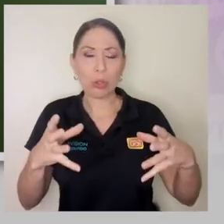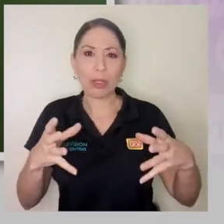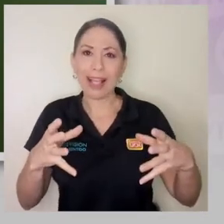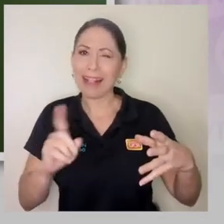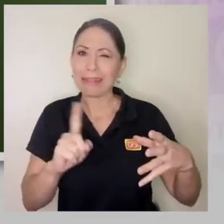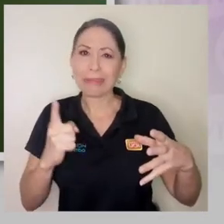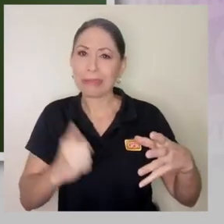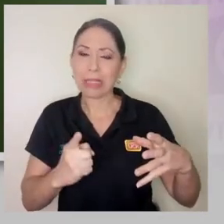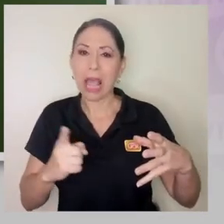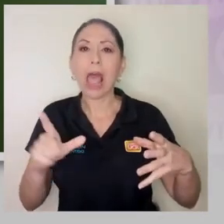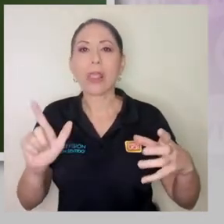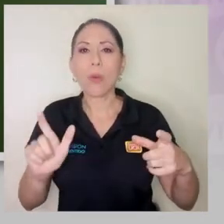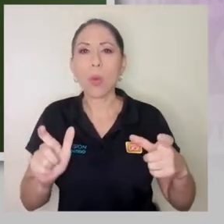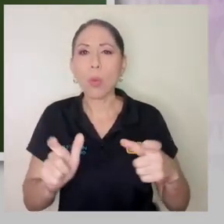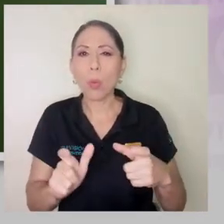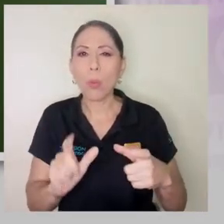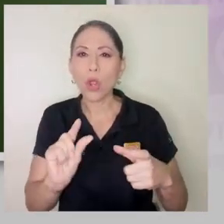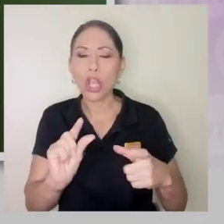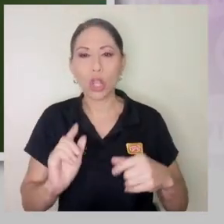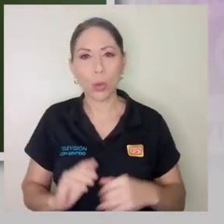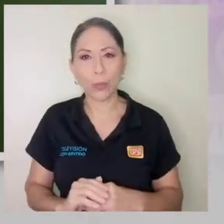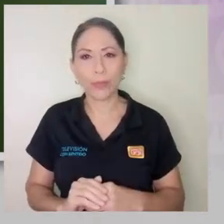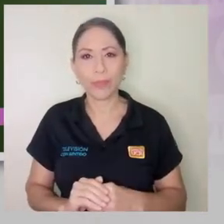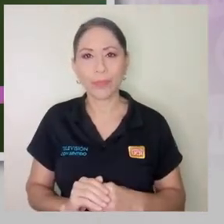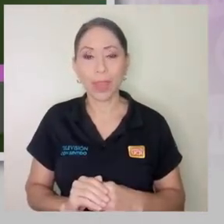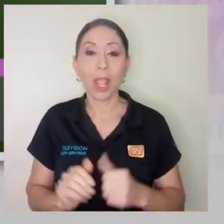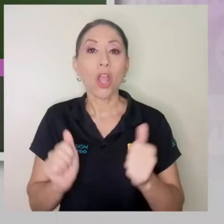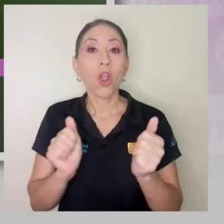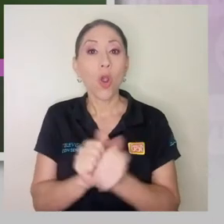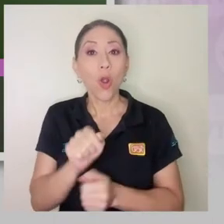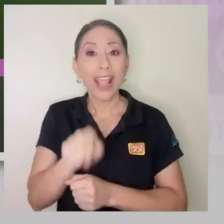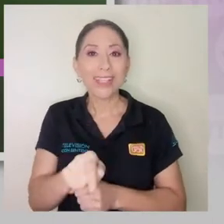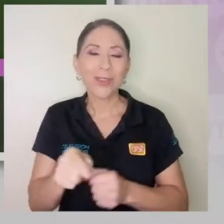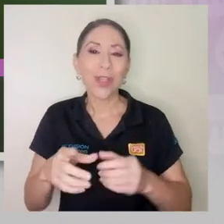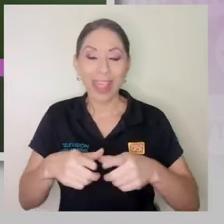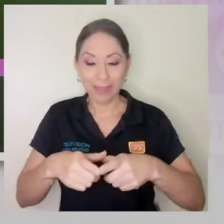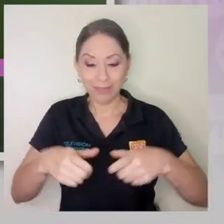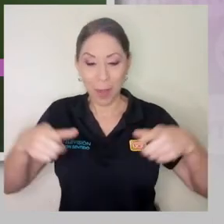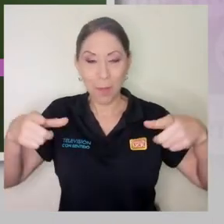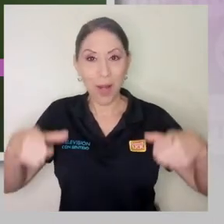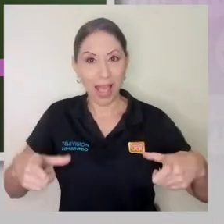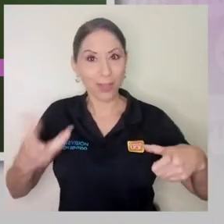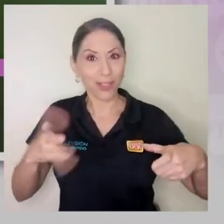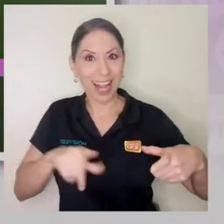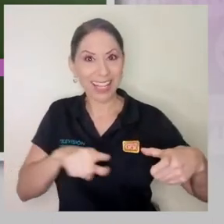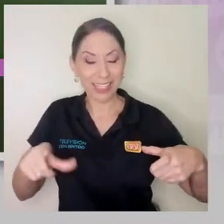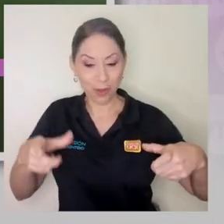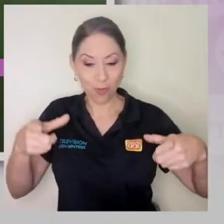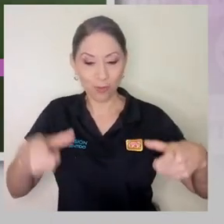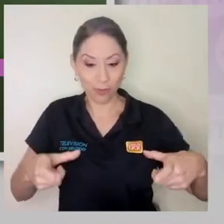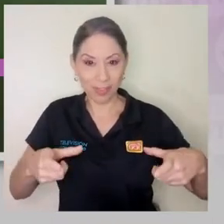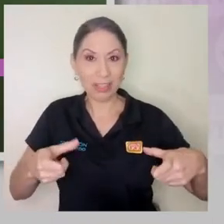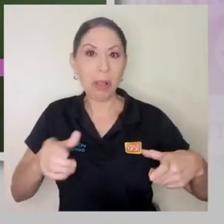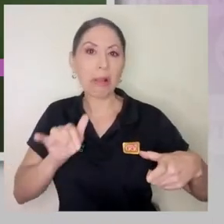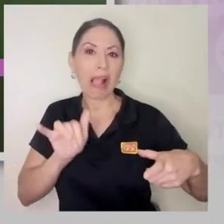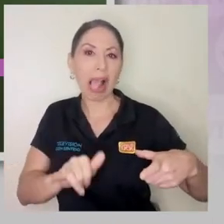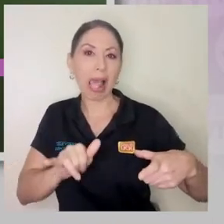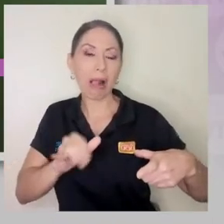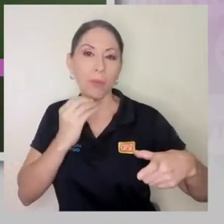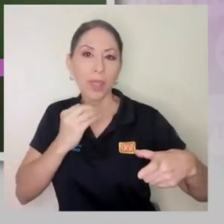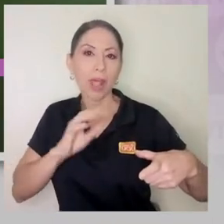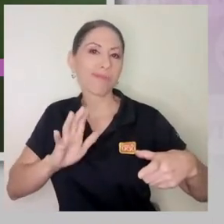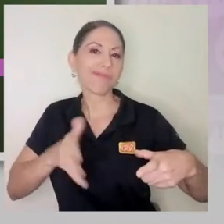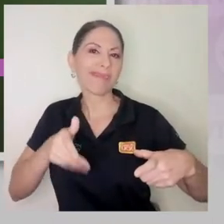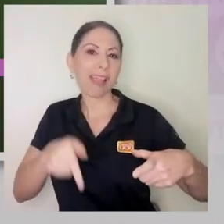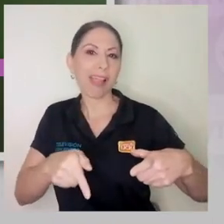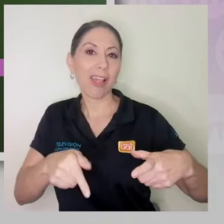poquito. Con eso de los desperdicios en plato, como nutricionista, ¿verdad?